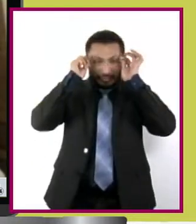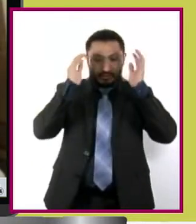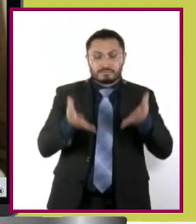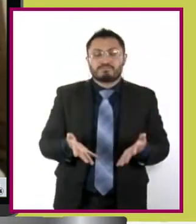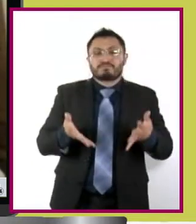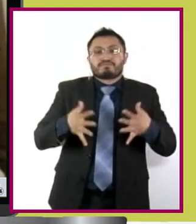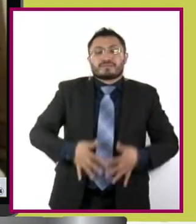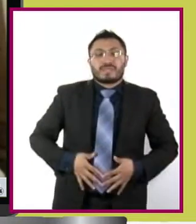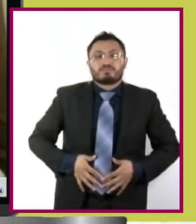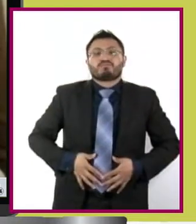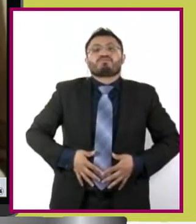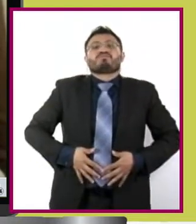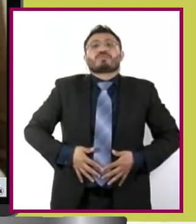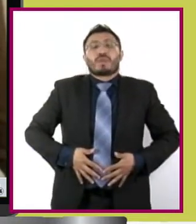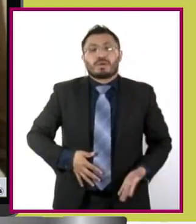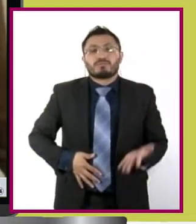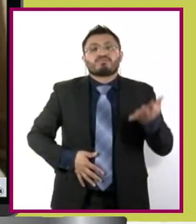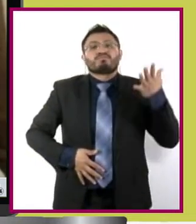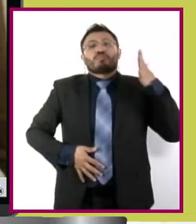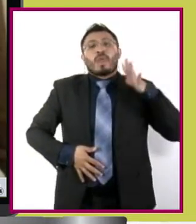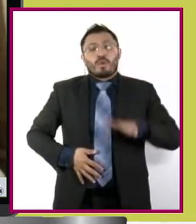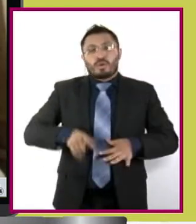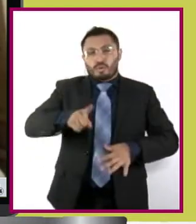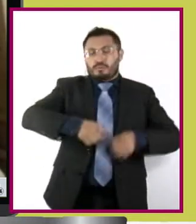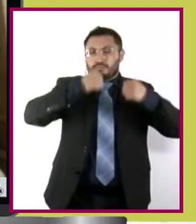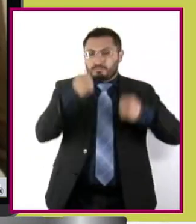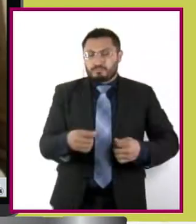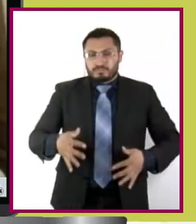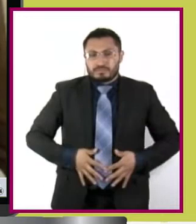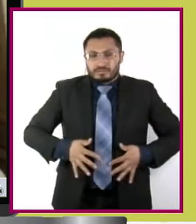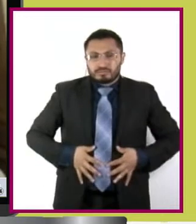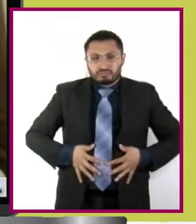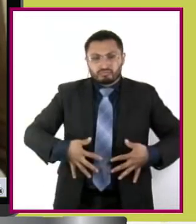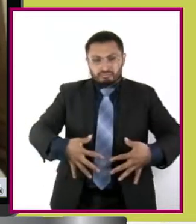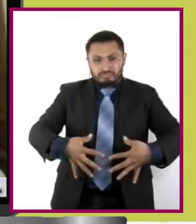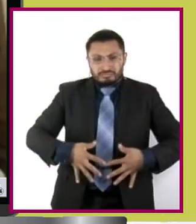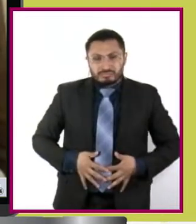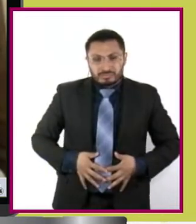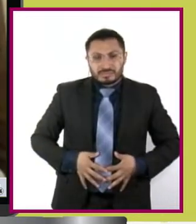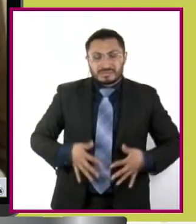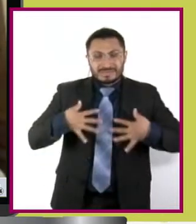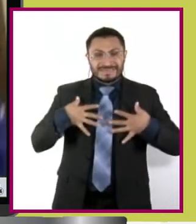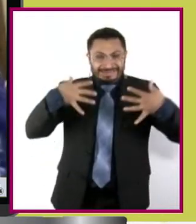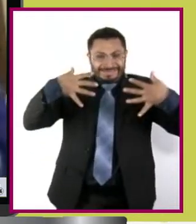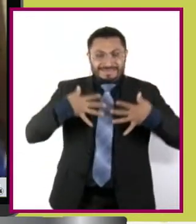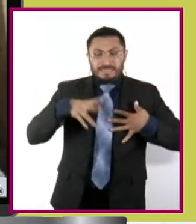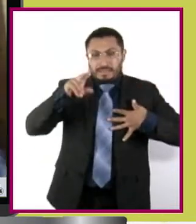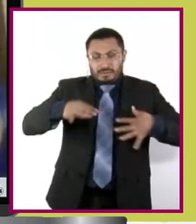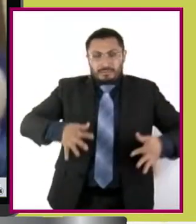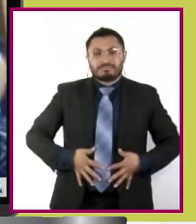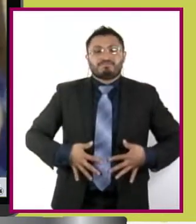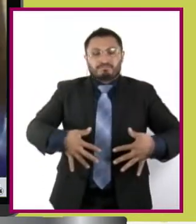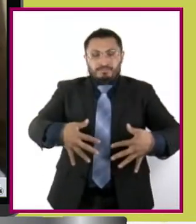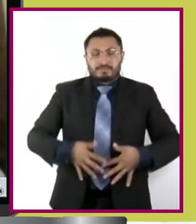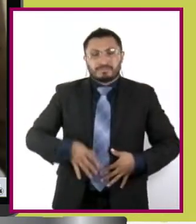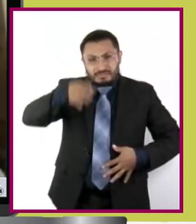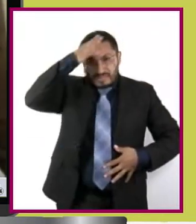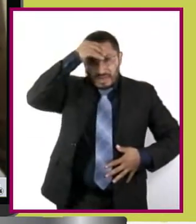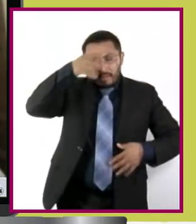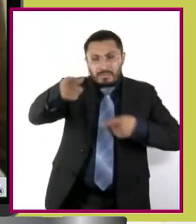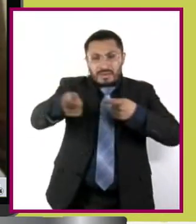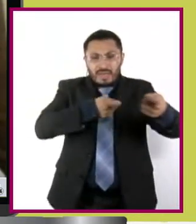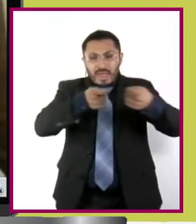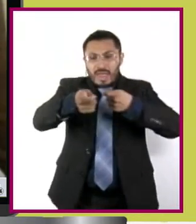respiren y asegúrense que es el estómago el que se infla. Y aprendemos a modular nuestros nervios